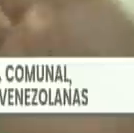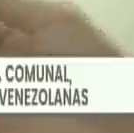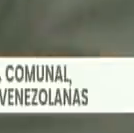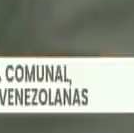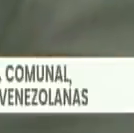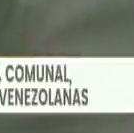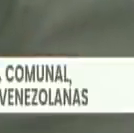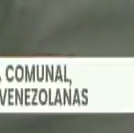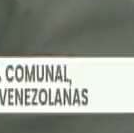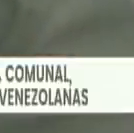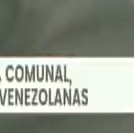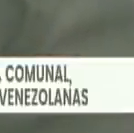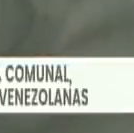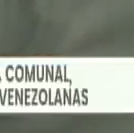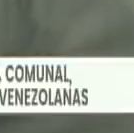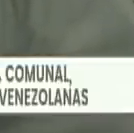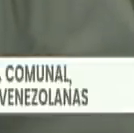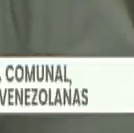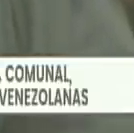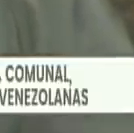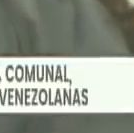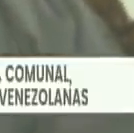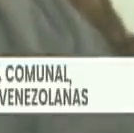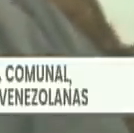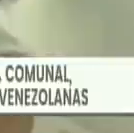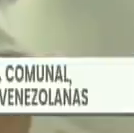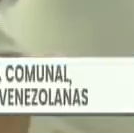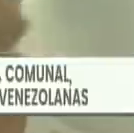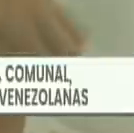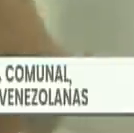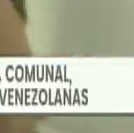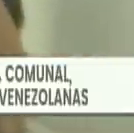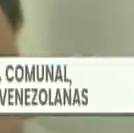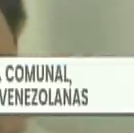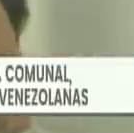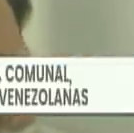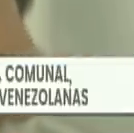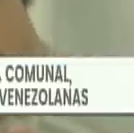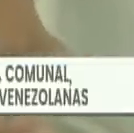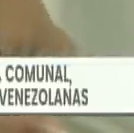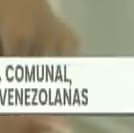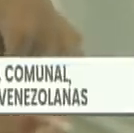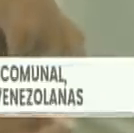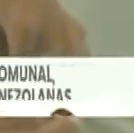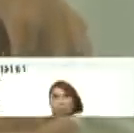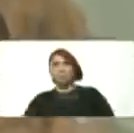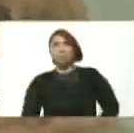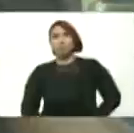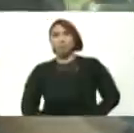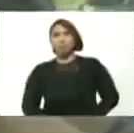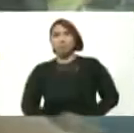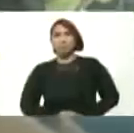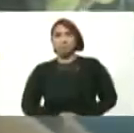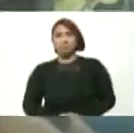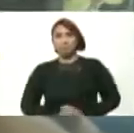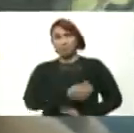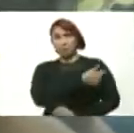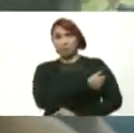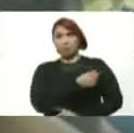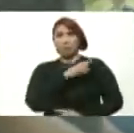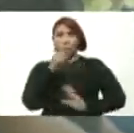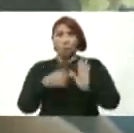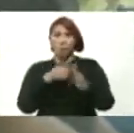supuesto nuestras líderes y jefas de comunidad estamos llevando casa a casa vacunación también de nuestro esquema de